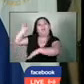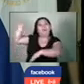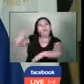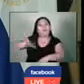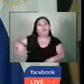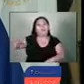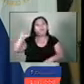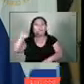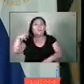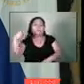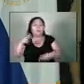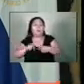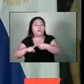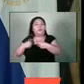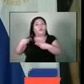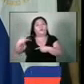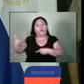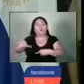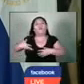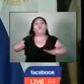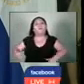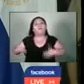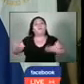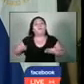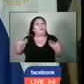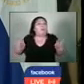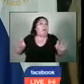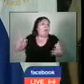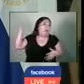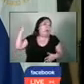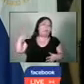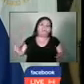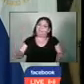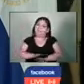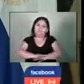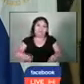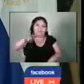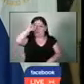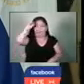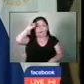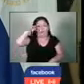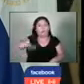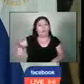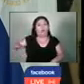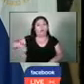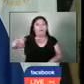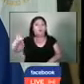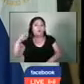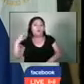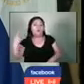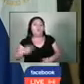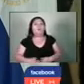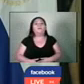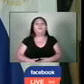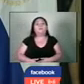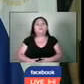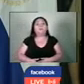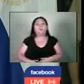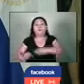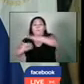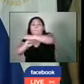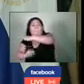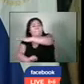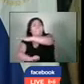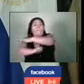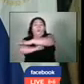el uno, el segundo y el tercero, hechos por nosotros. Porque los demás no hicieron nada en el oriente del país. Y, aparte de los dos puentes grandes,